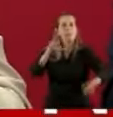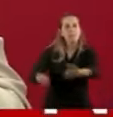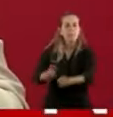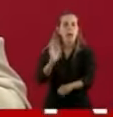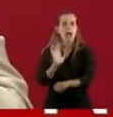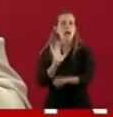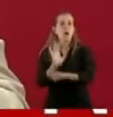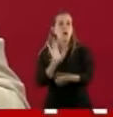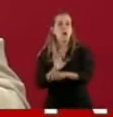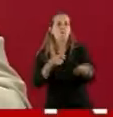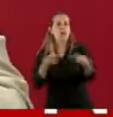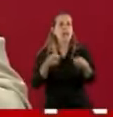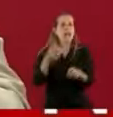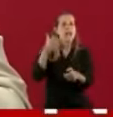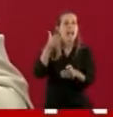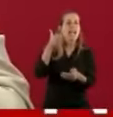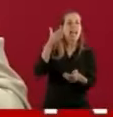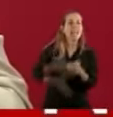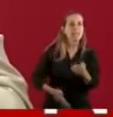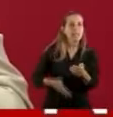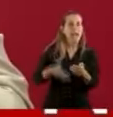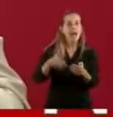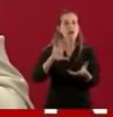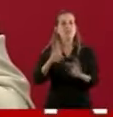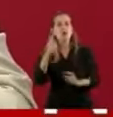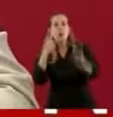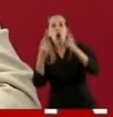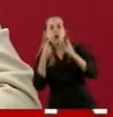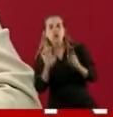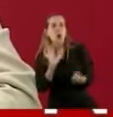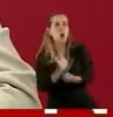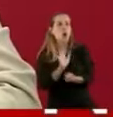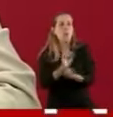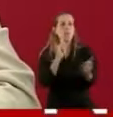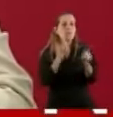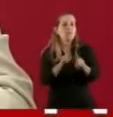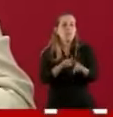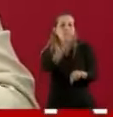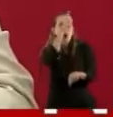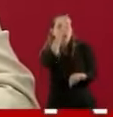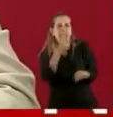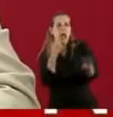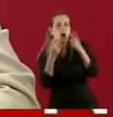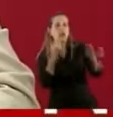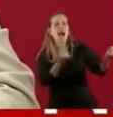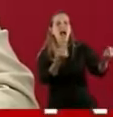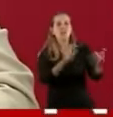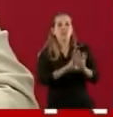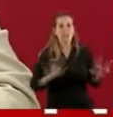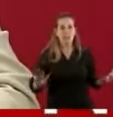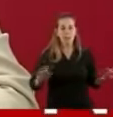limitadas sus tareas, por ahí el control de documentación como si fuera una policía de tránsito. Hoy están